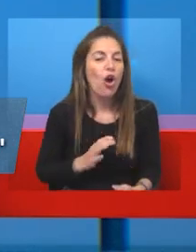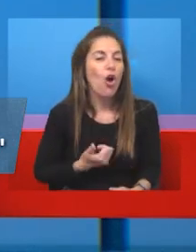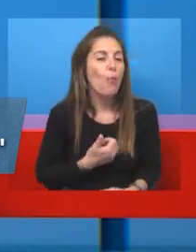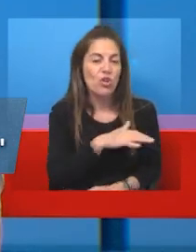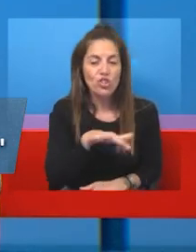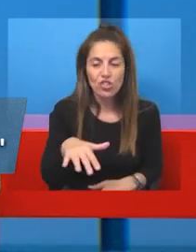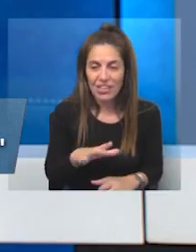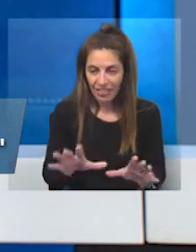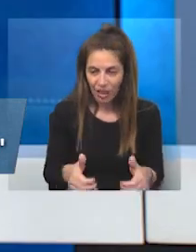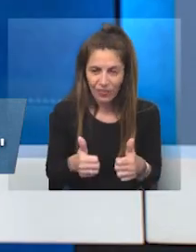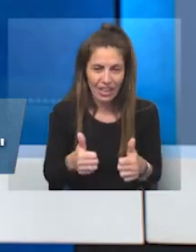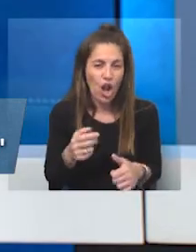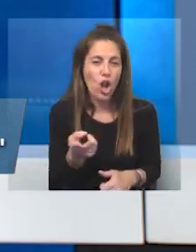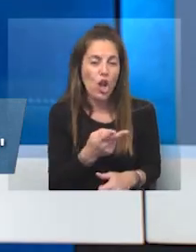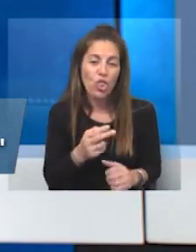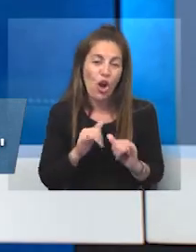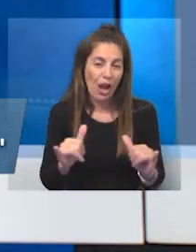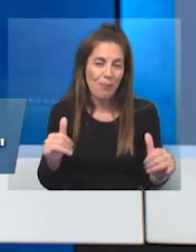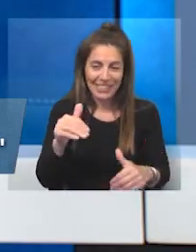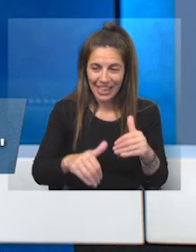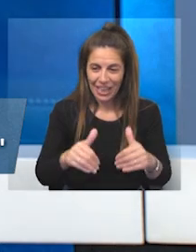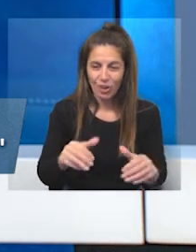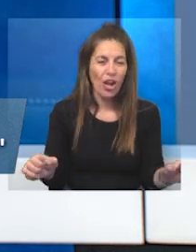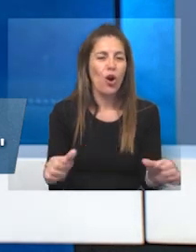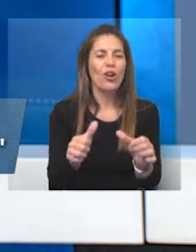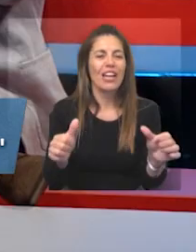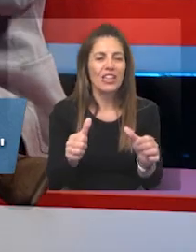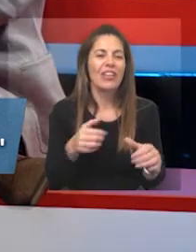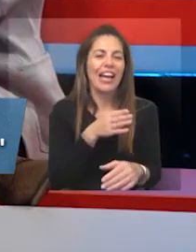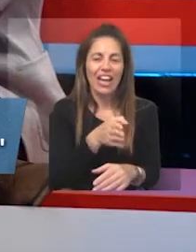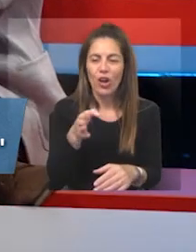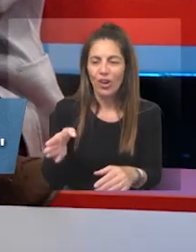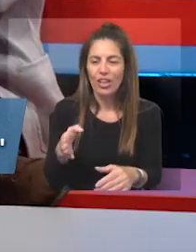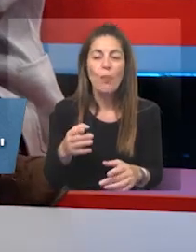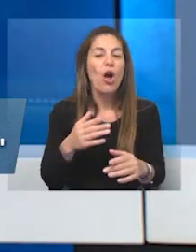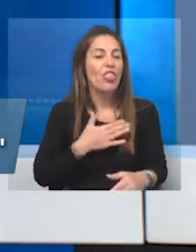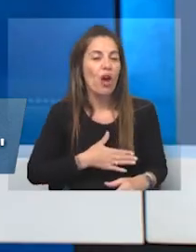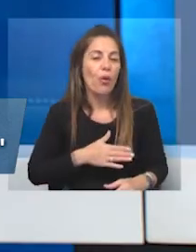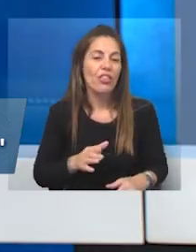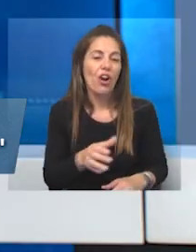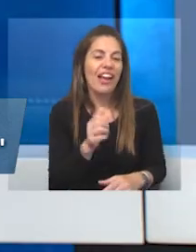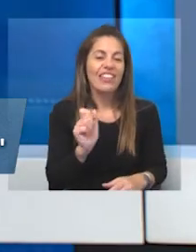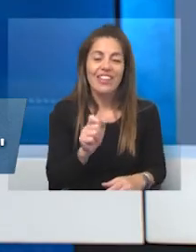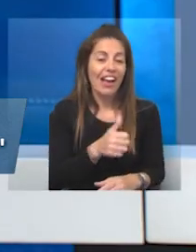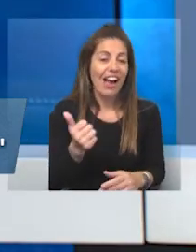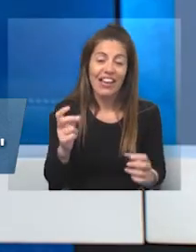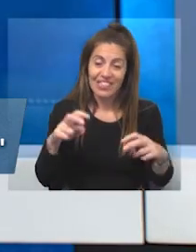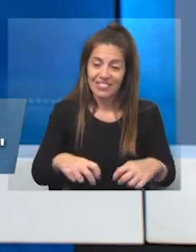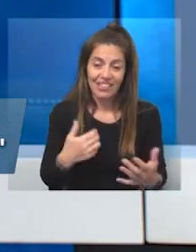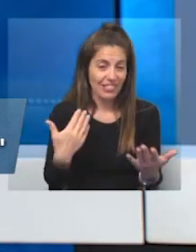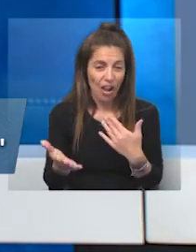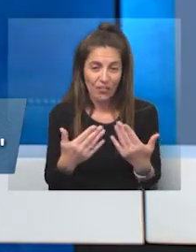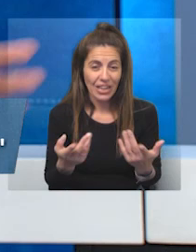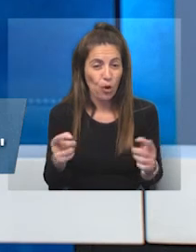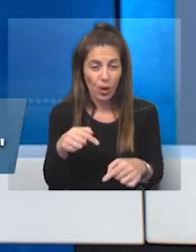hace muy bien sé que están los dos en plena campaña electoral con actividades recorriendo pero estamos de acuerdo que gane quien gane hay que sentarse a conversar así como están